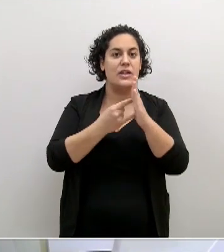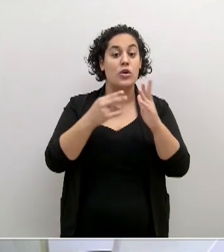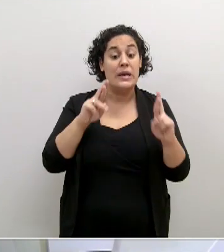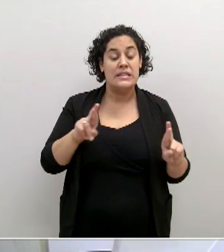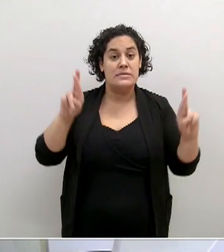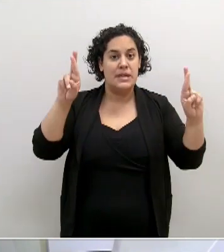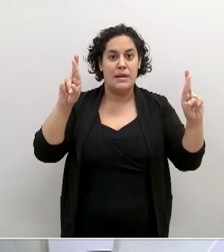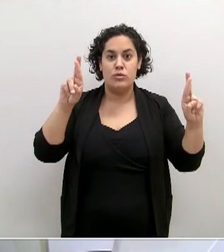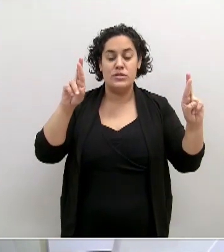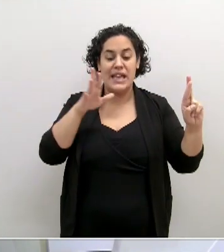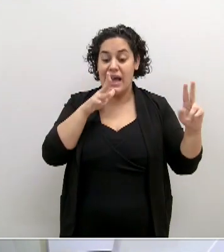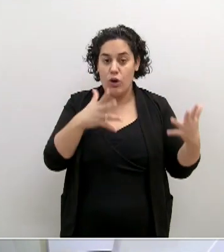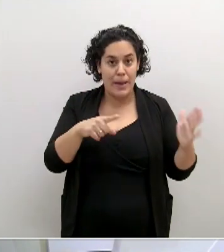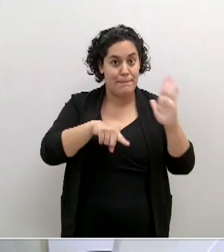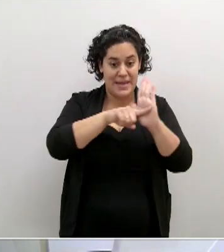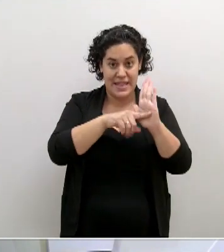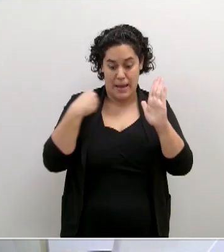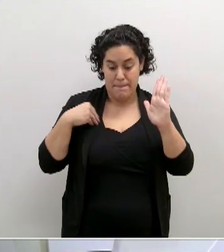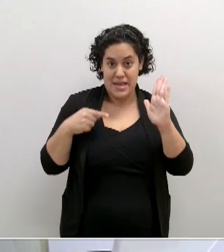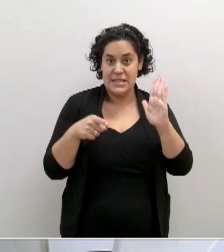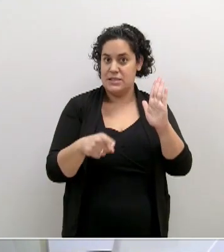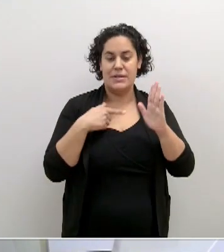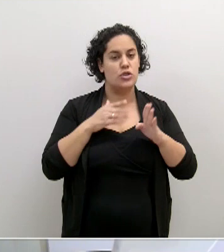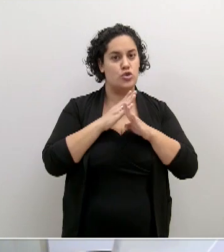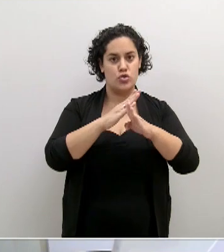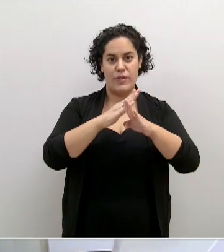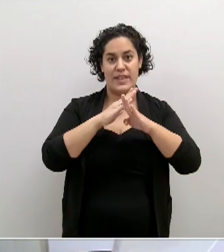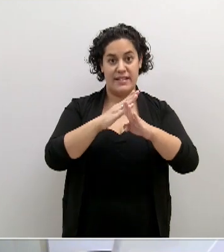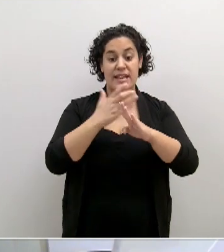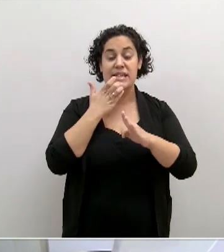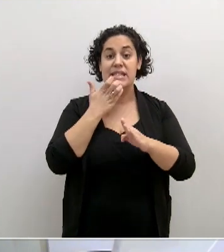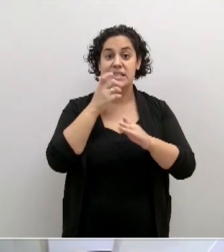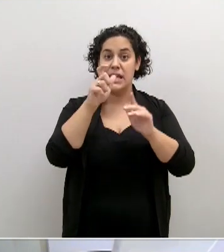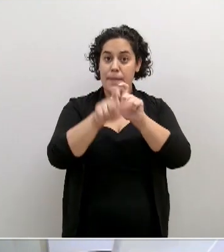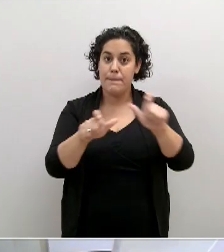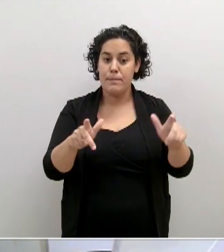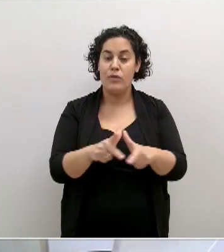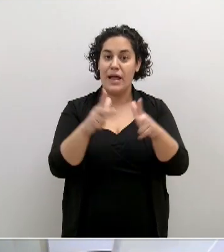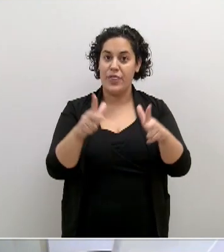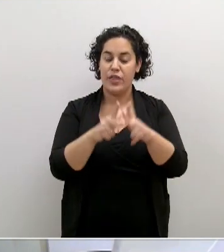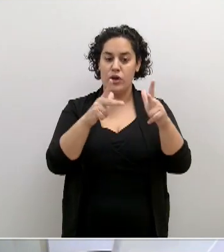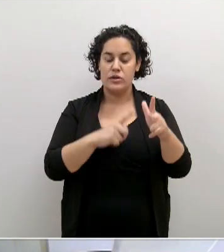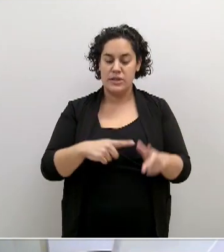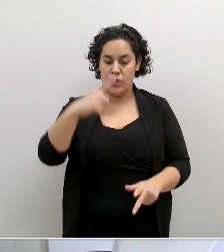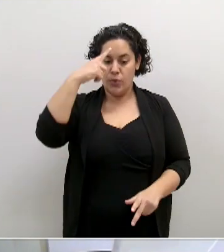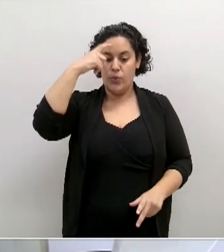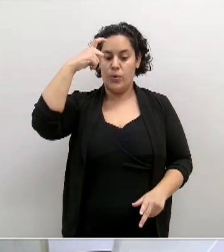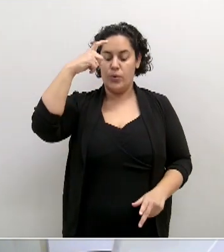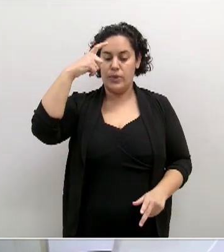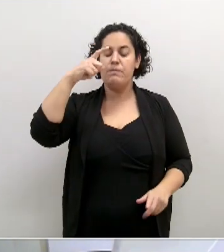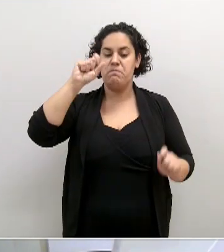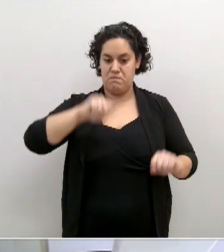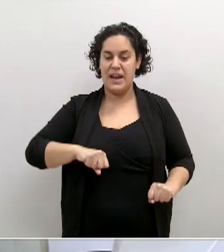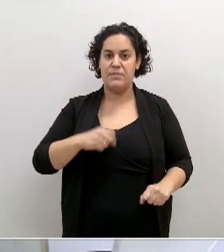pueda ser suficiente si la población lo toma como una medida de responsabilidad y